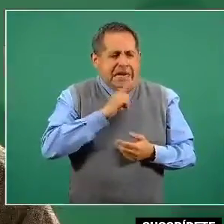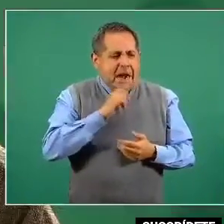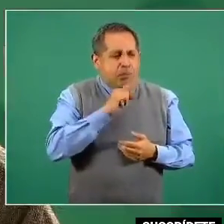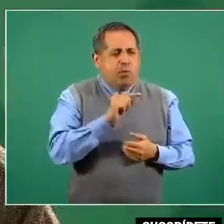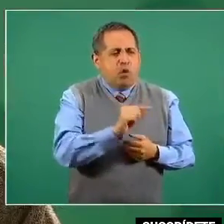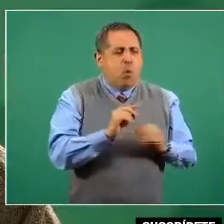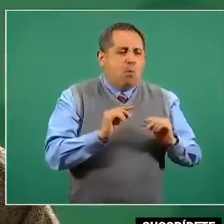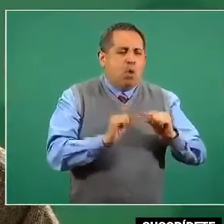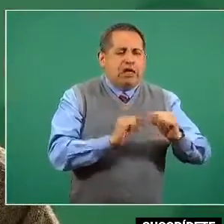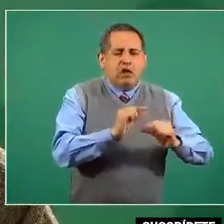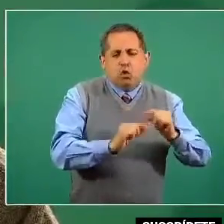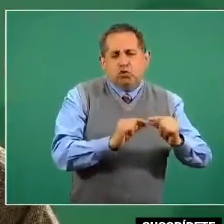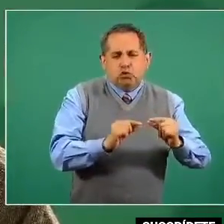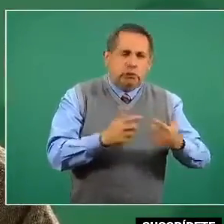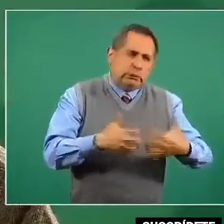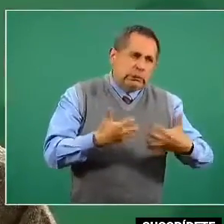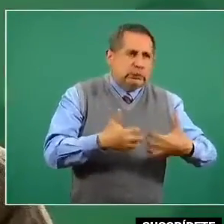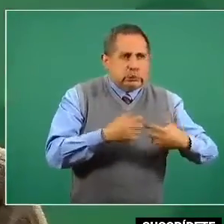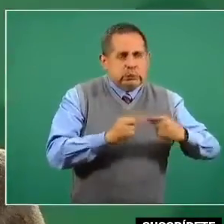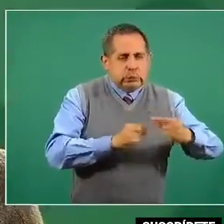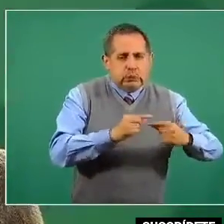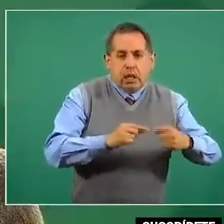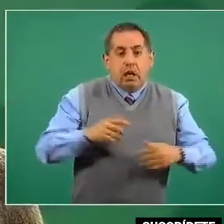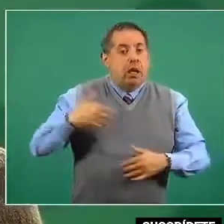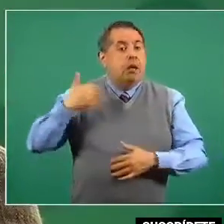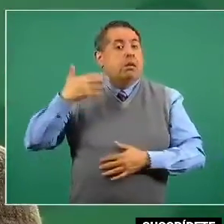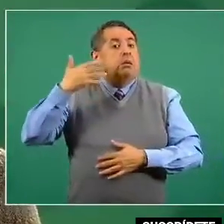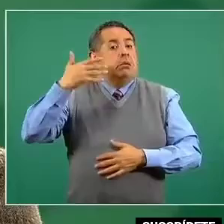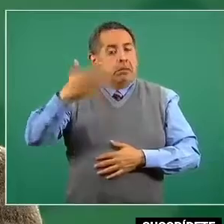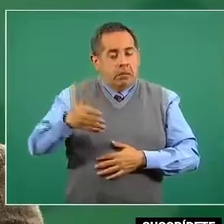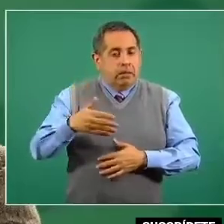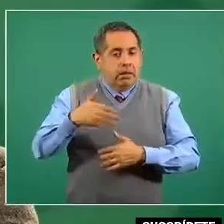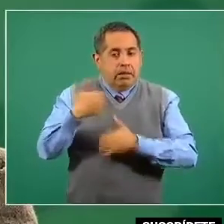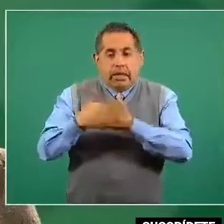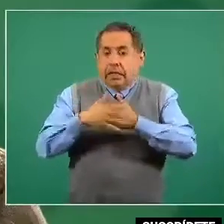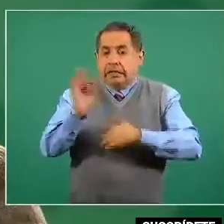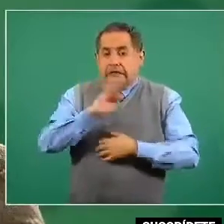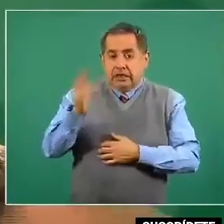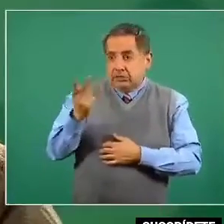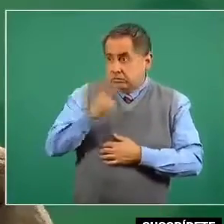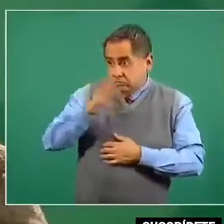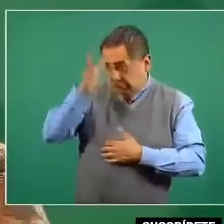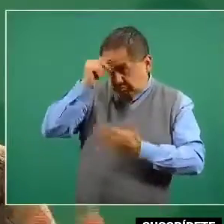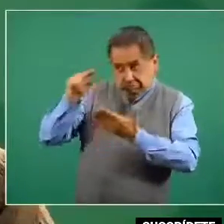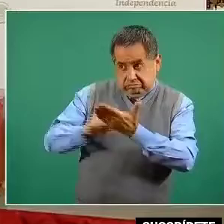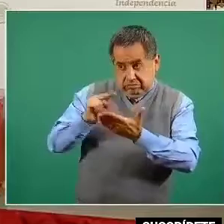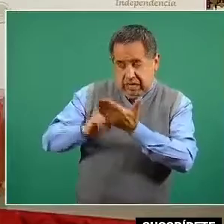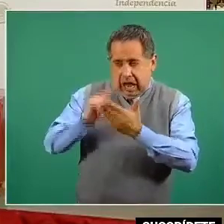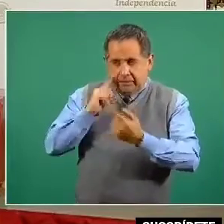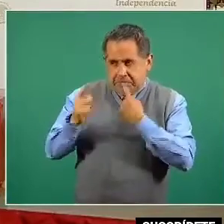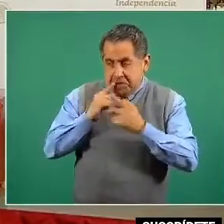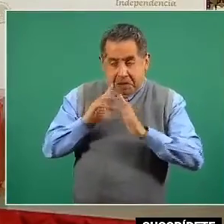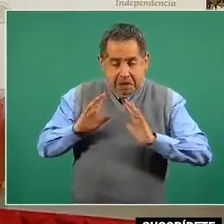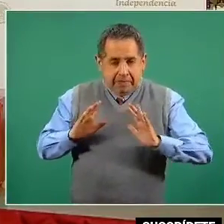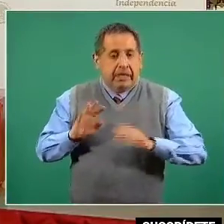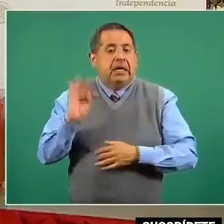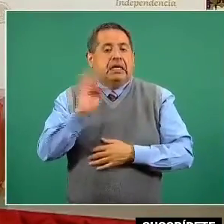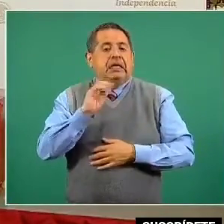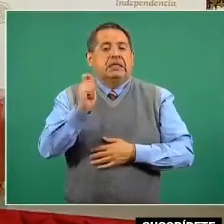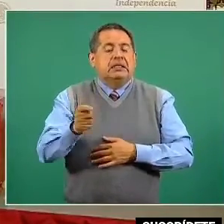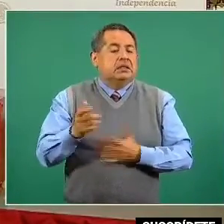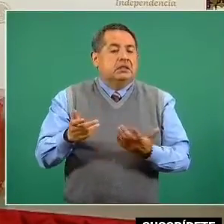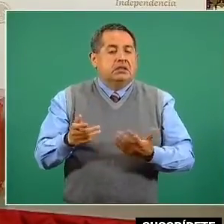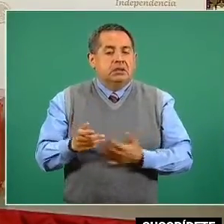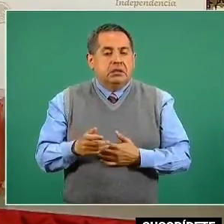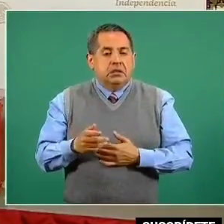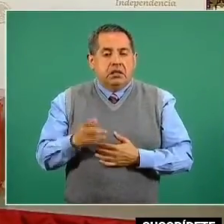pocas unidades. Y eventualmente el posible acuerdo que se esbozó sería para que